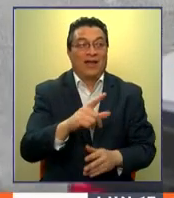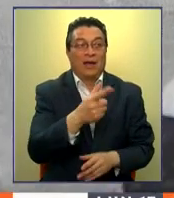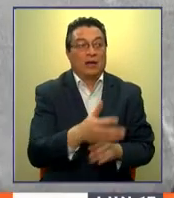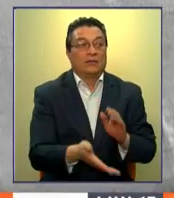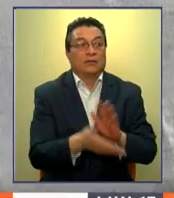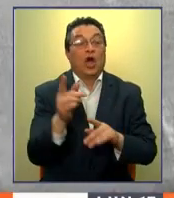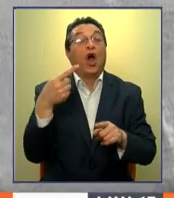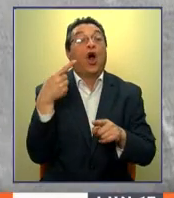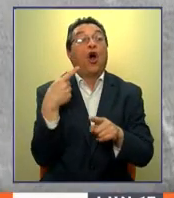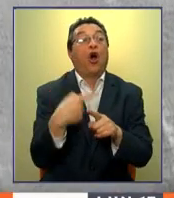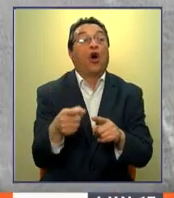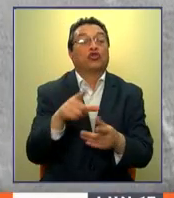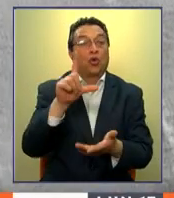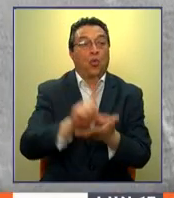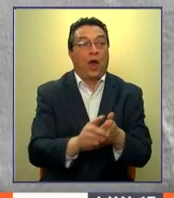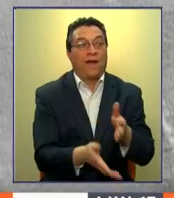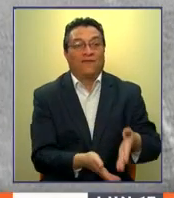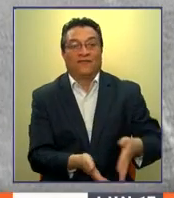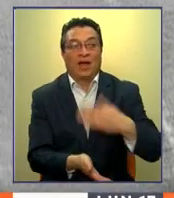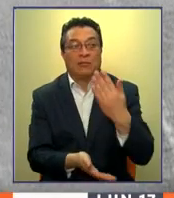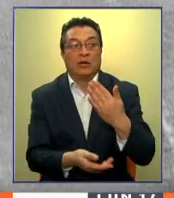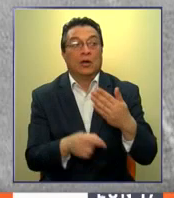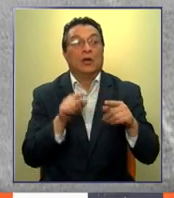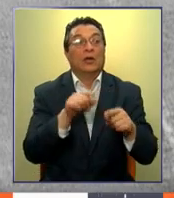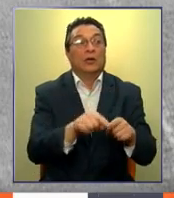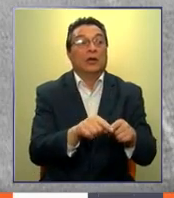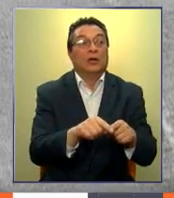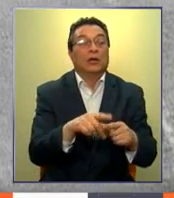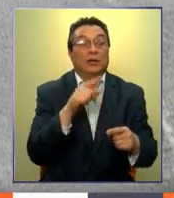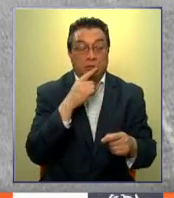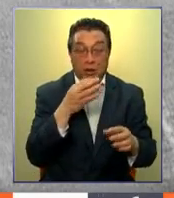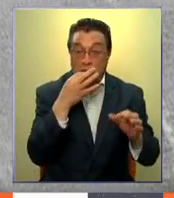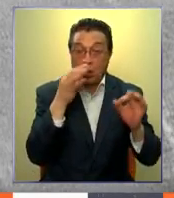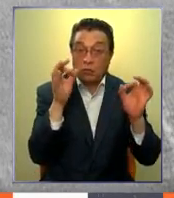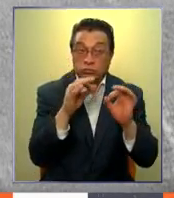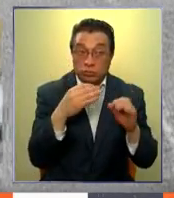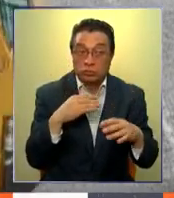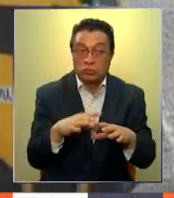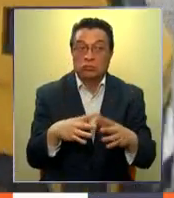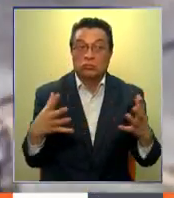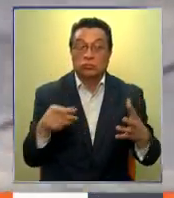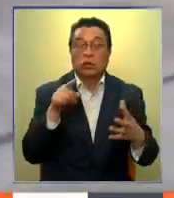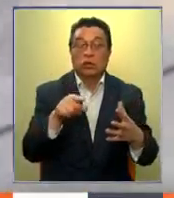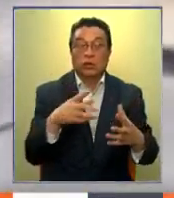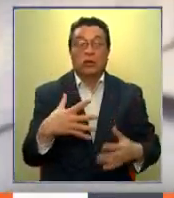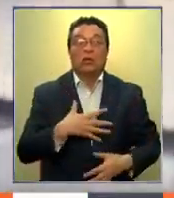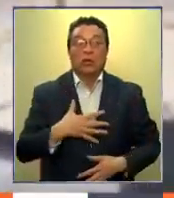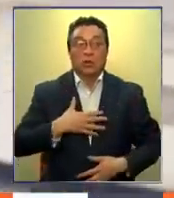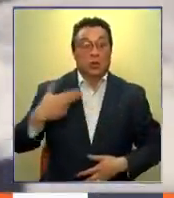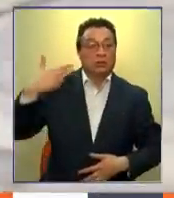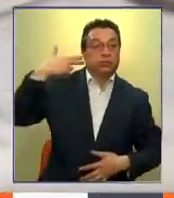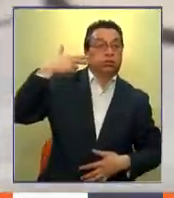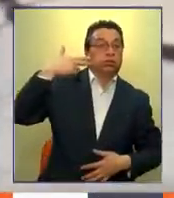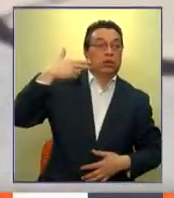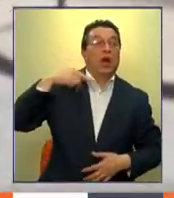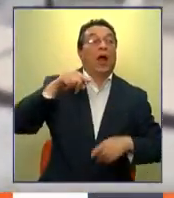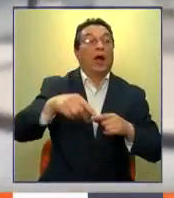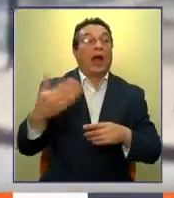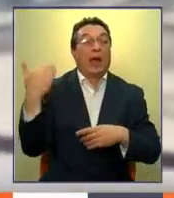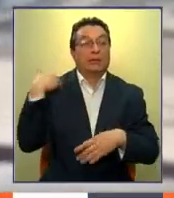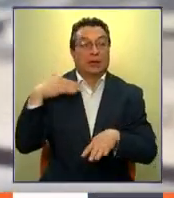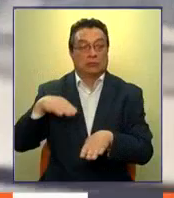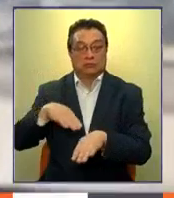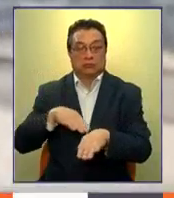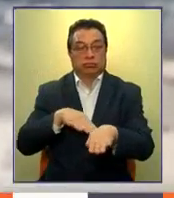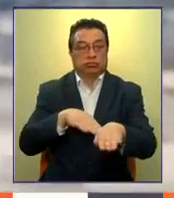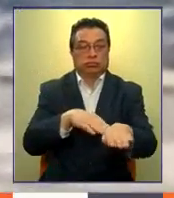una dirección en particular todo esto mientras según la información preliminar lo intimidaba atrás lo seguía un vehículo con